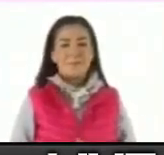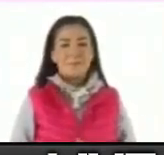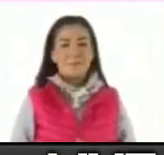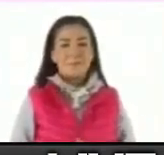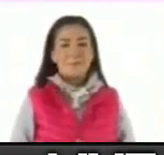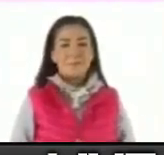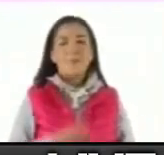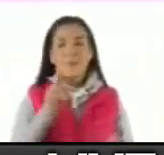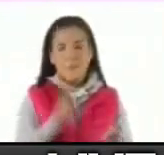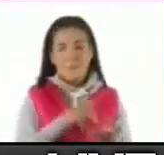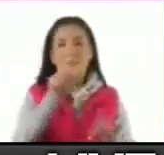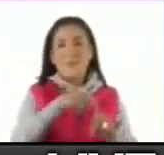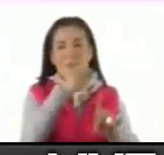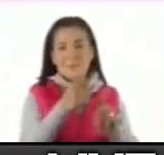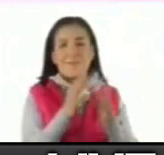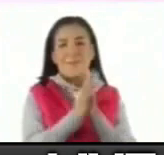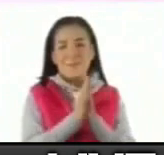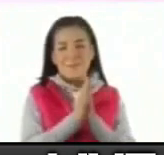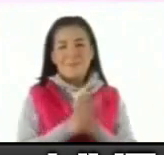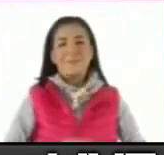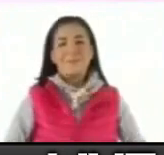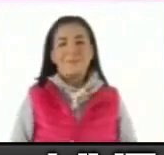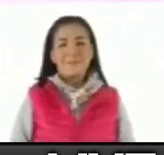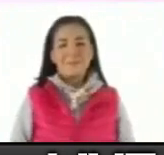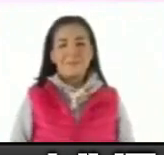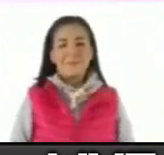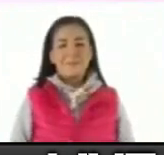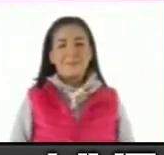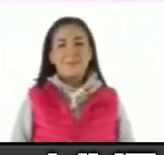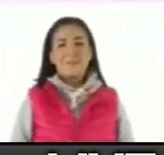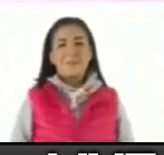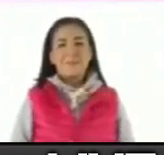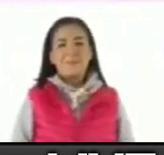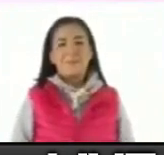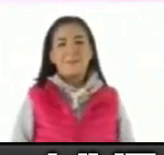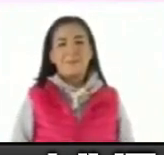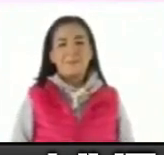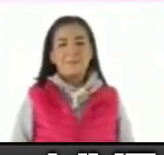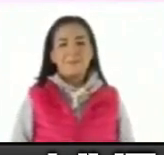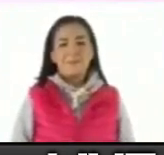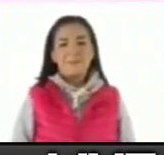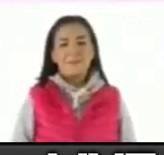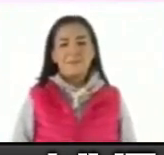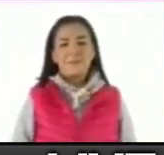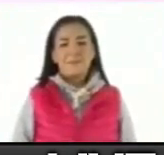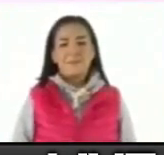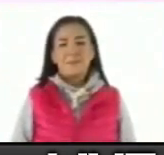¿Podré encenderlo otra vez, por favor, caballero? Claro que sí, maestra.